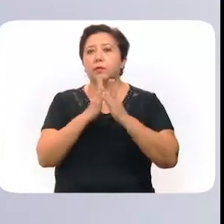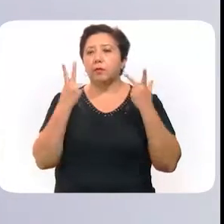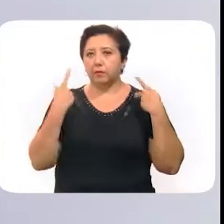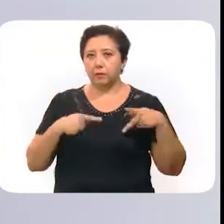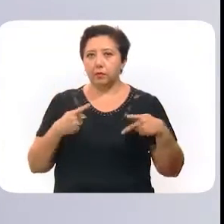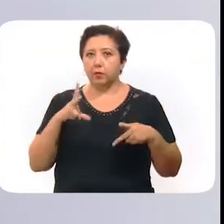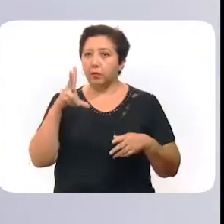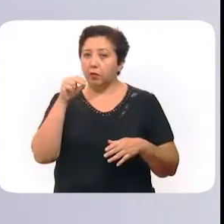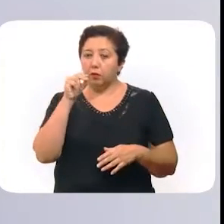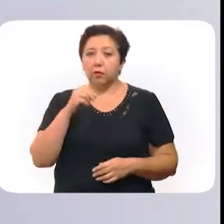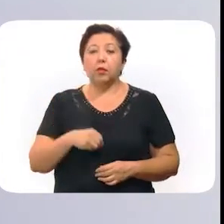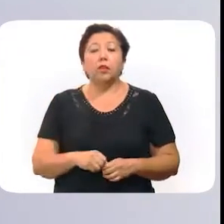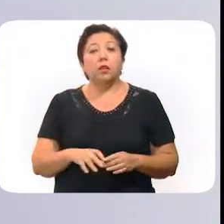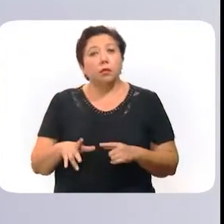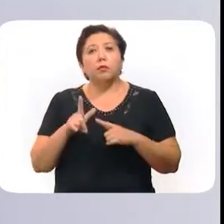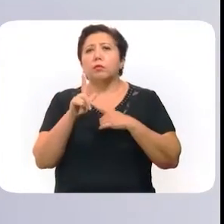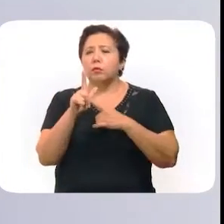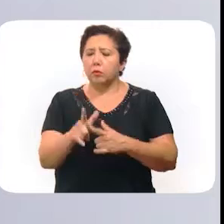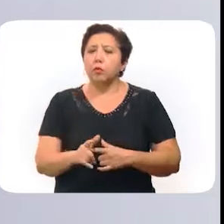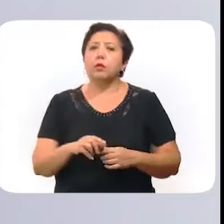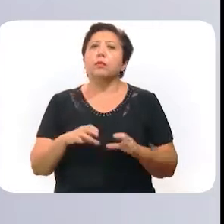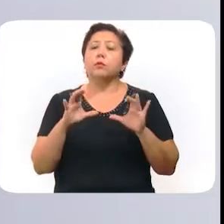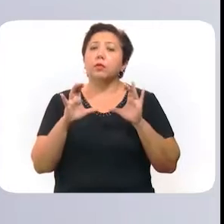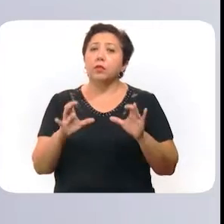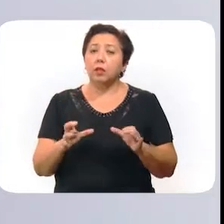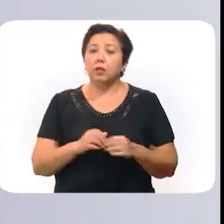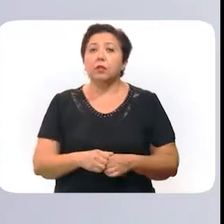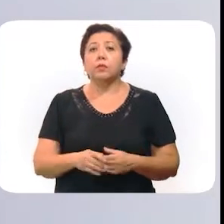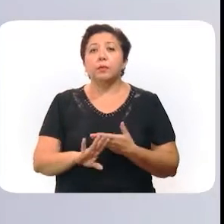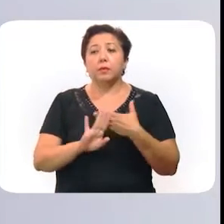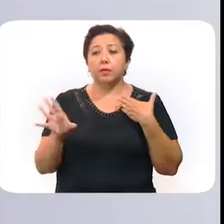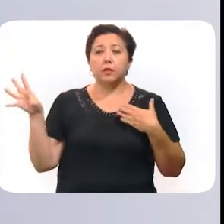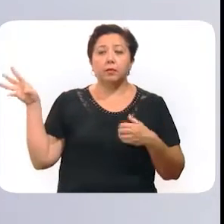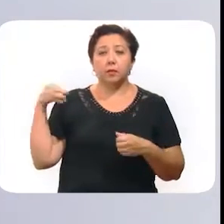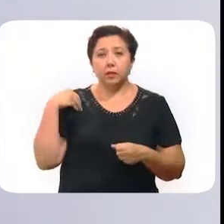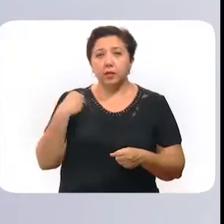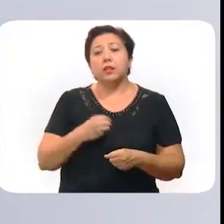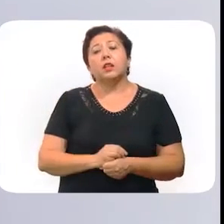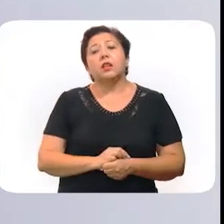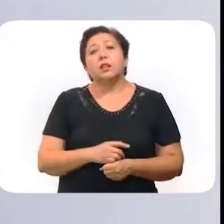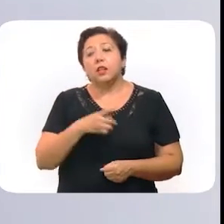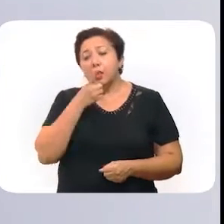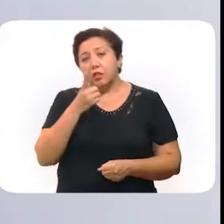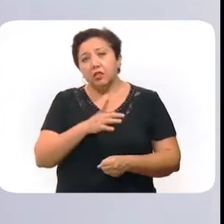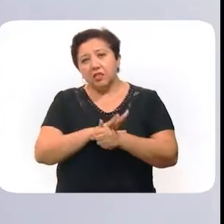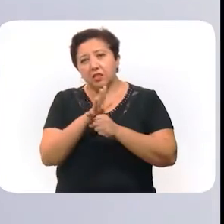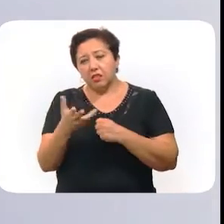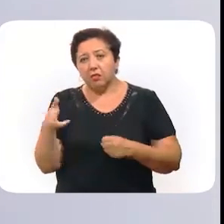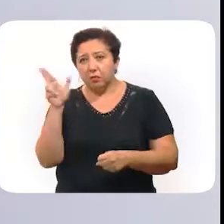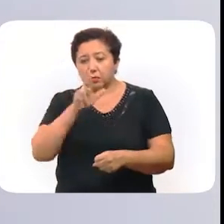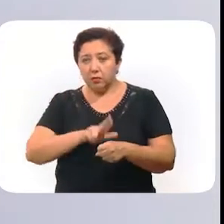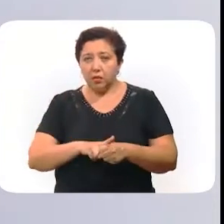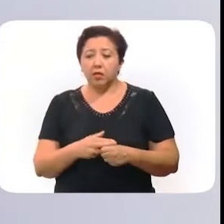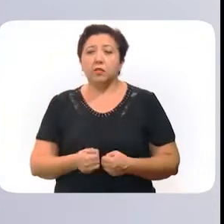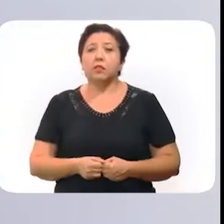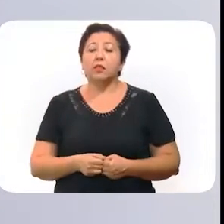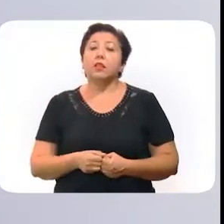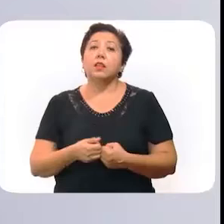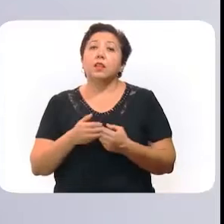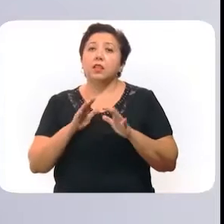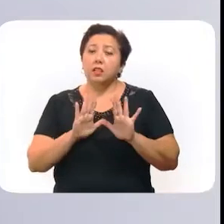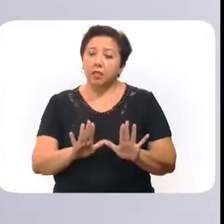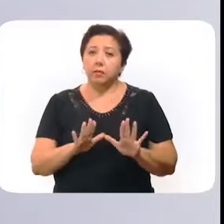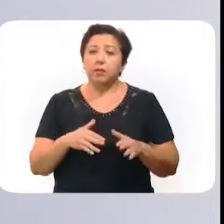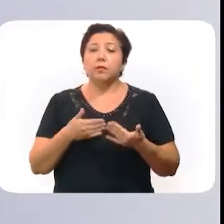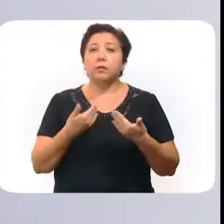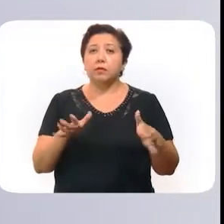población no bajar la guardia y continuar actuando con responsabilidad y siguiendo las medidas sanitarias para evitar comprometer nuestra capacidad